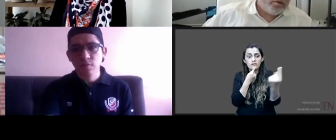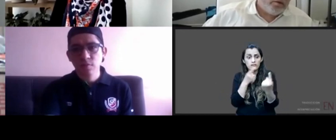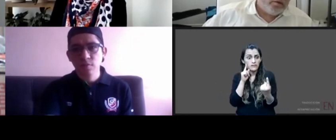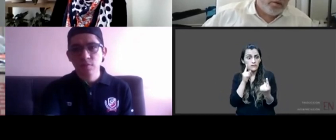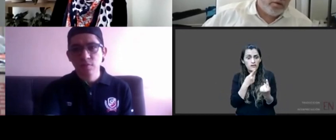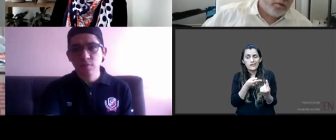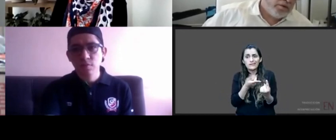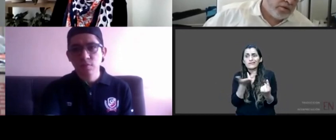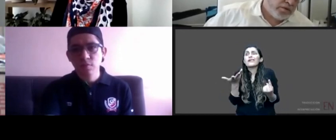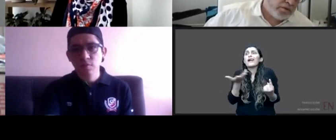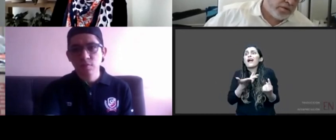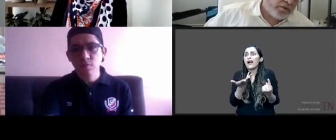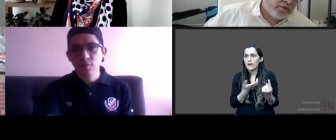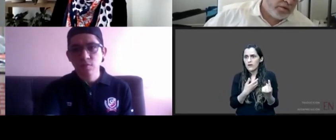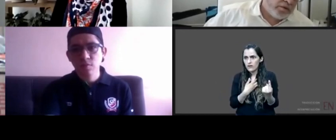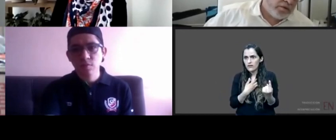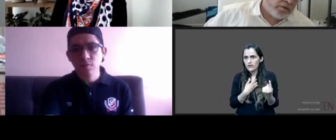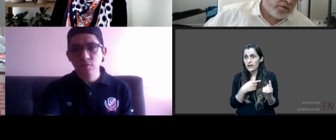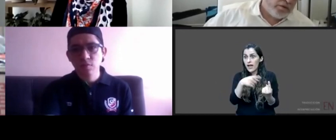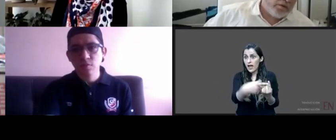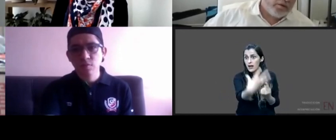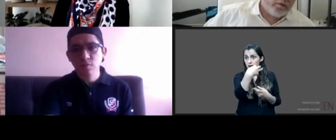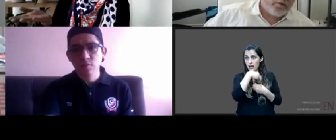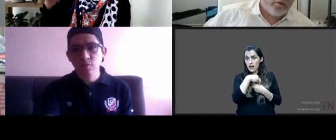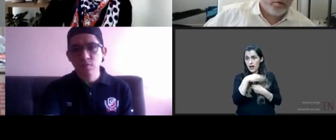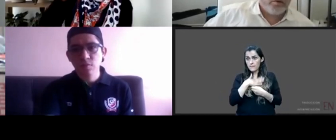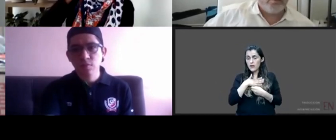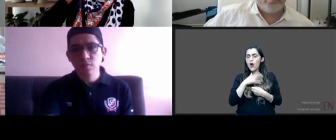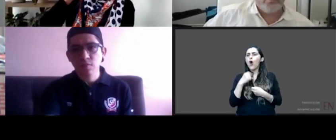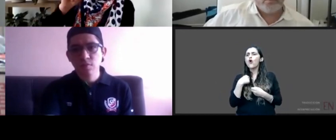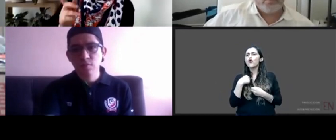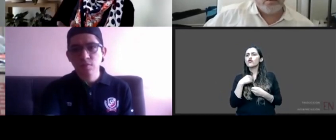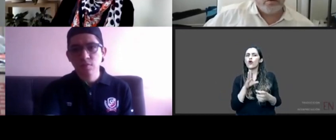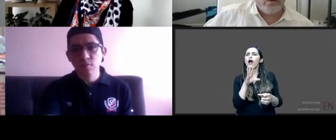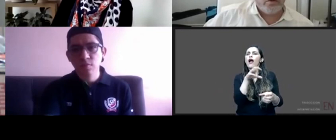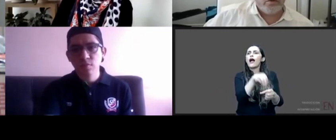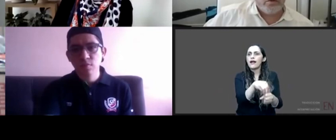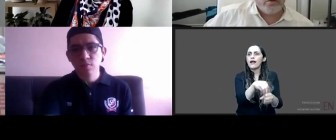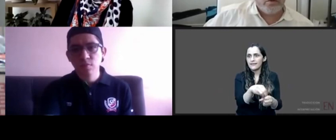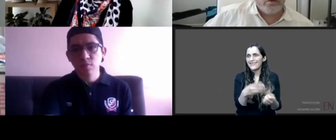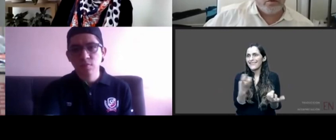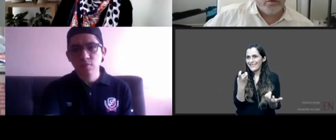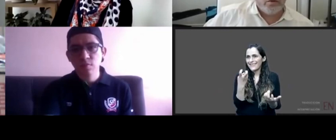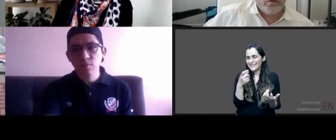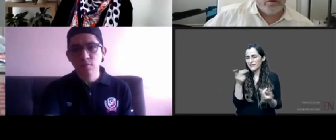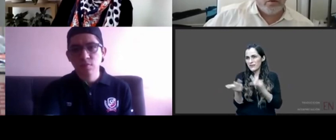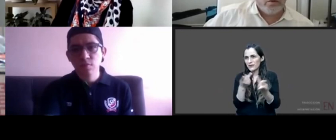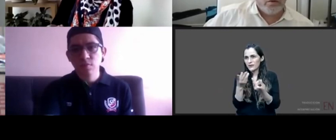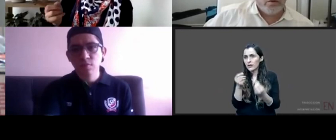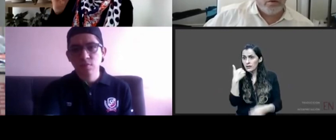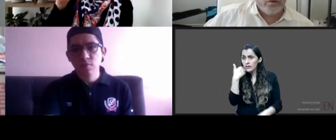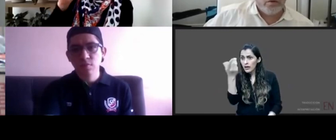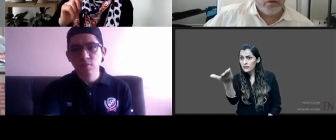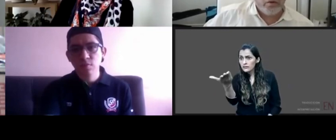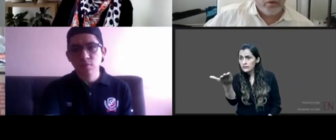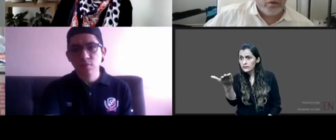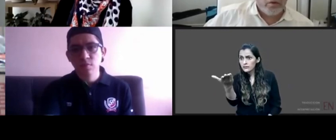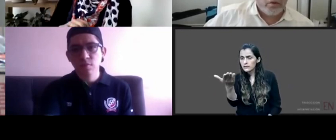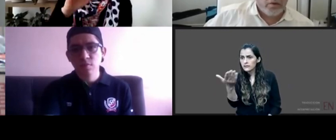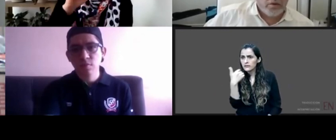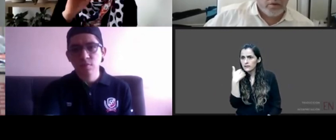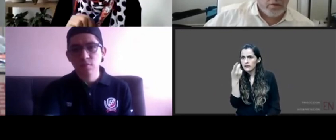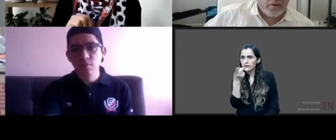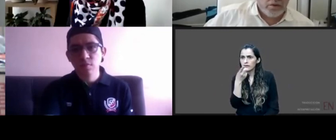dices? ¿Quién se adapta a quién? Y en ese sentido, ¿quieres comentar algo, Marina?